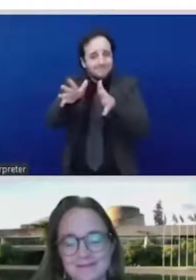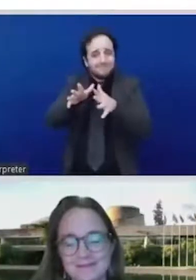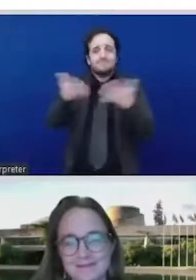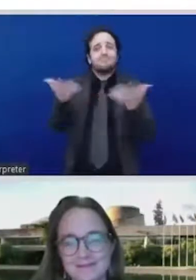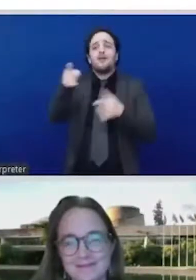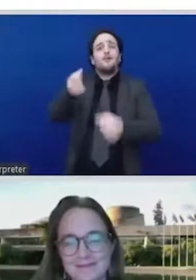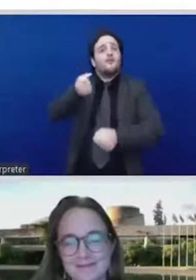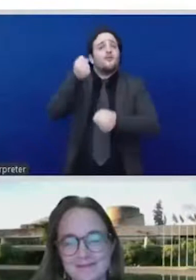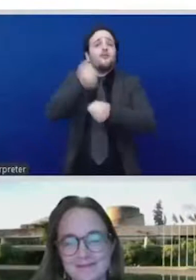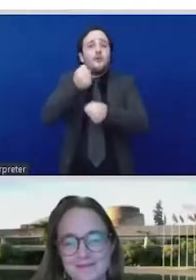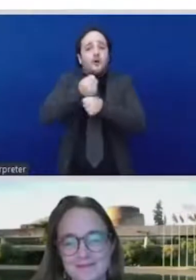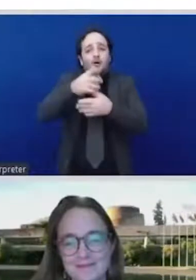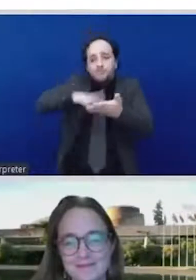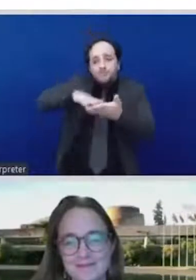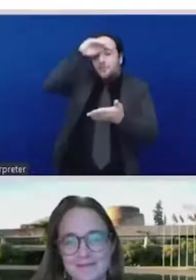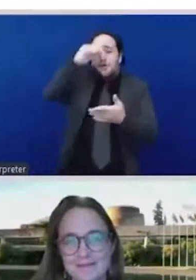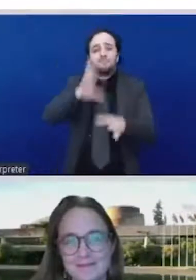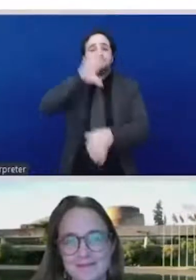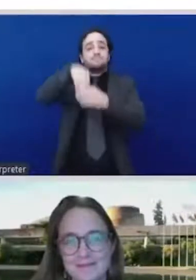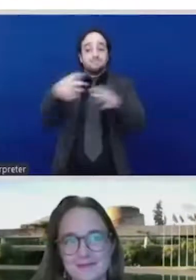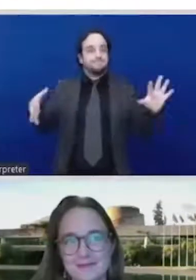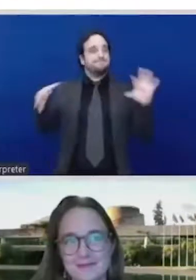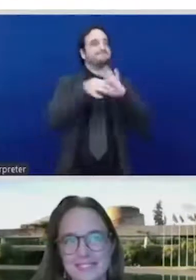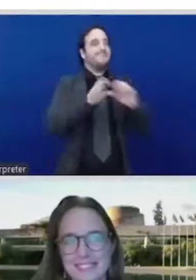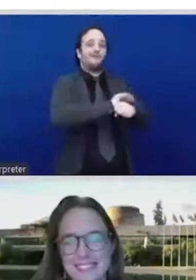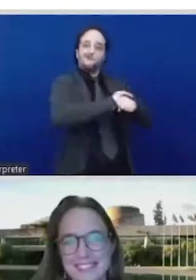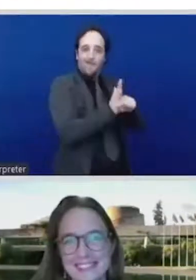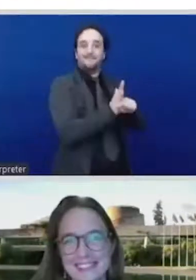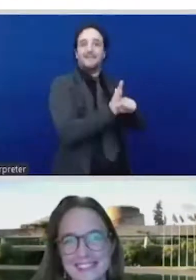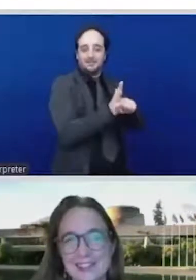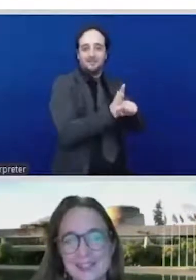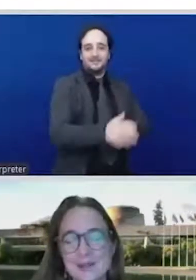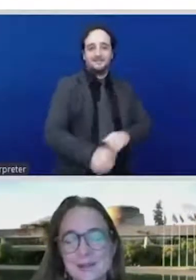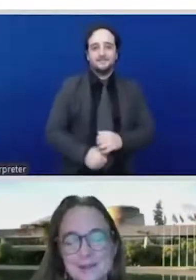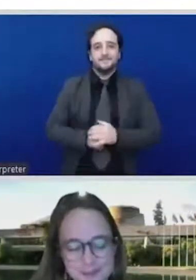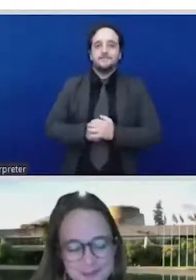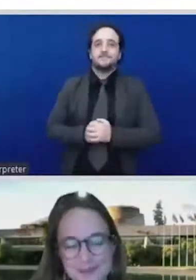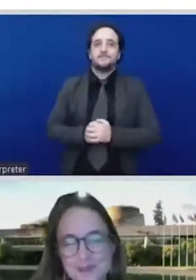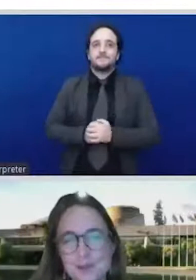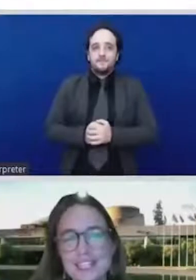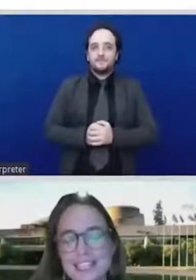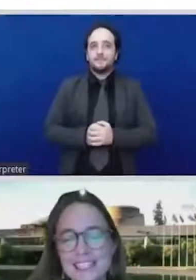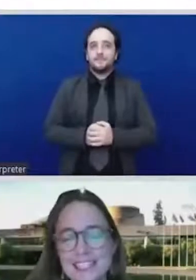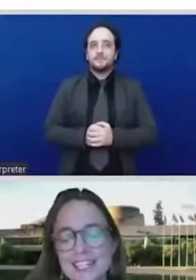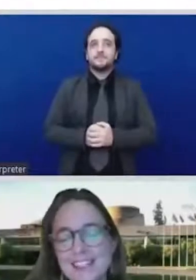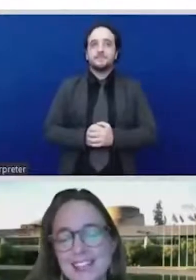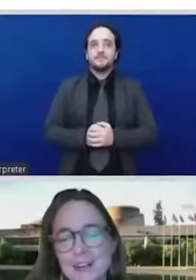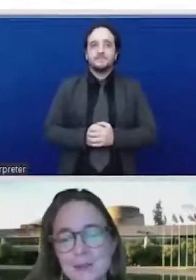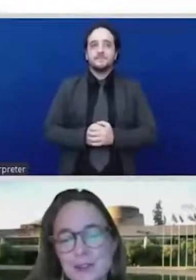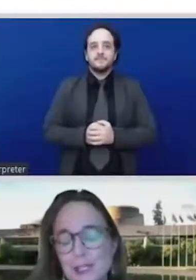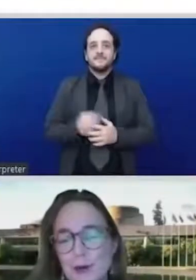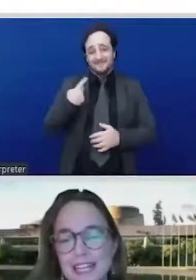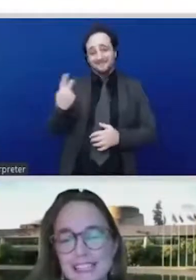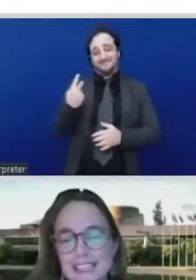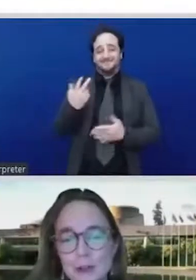to our heart, to my heart. Nicole, the floor is yours. Muchas gracias, Alejandra. Un gusto